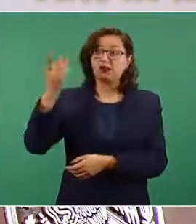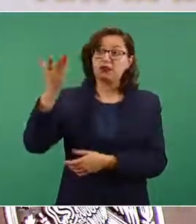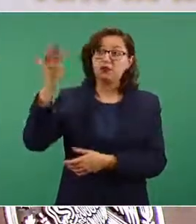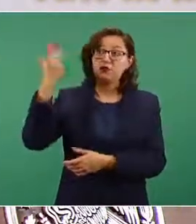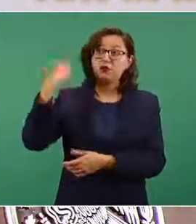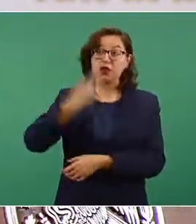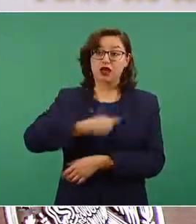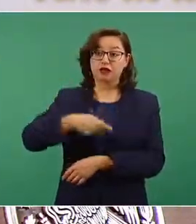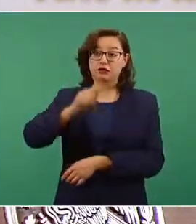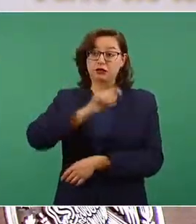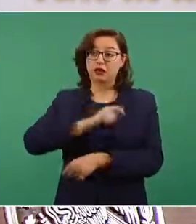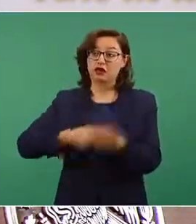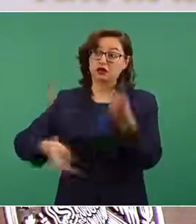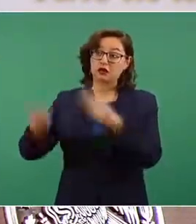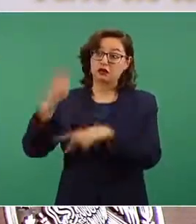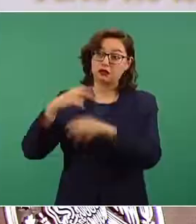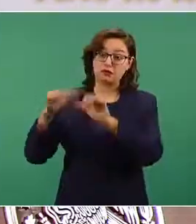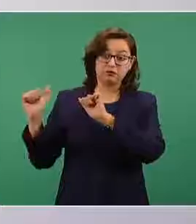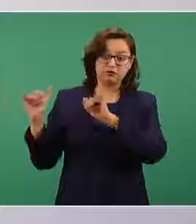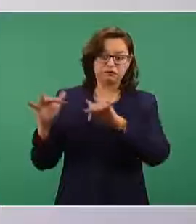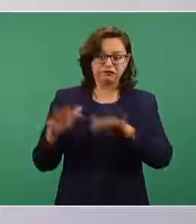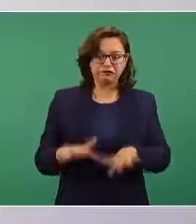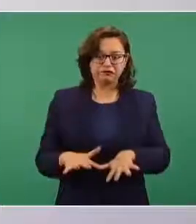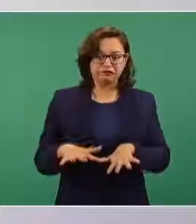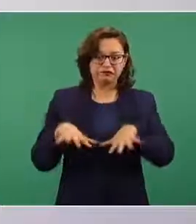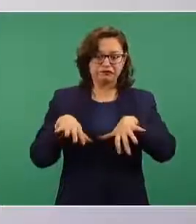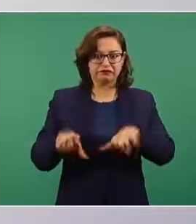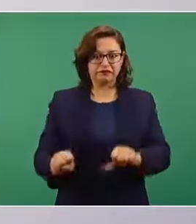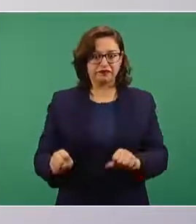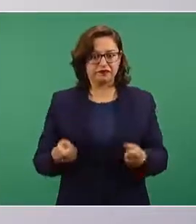los invasores, porque para poder